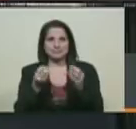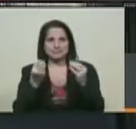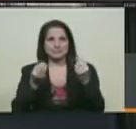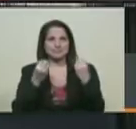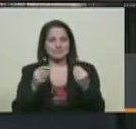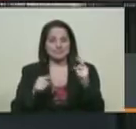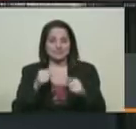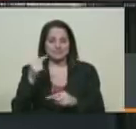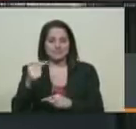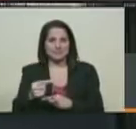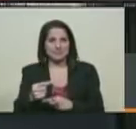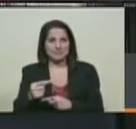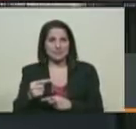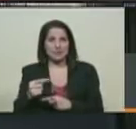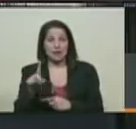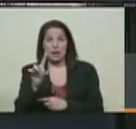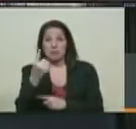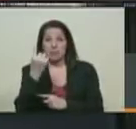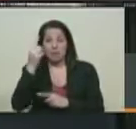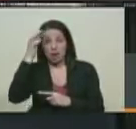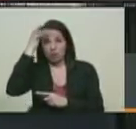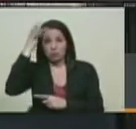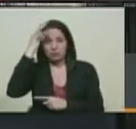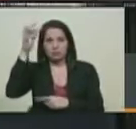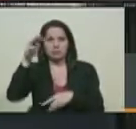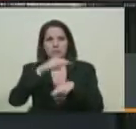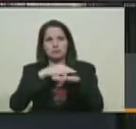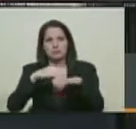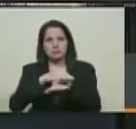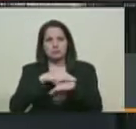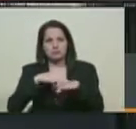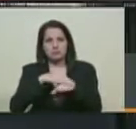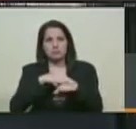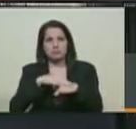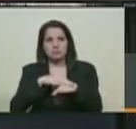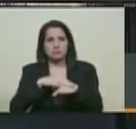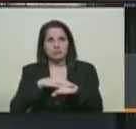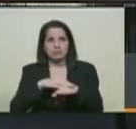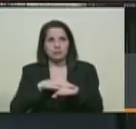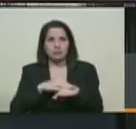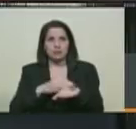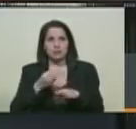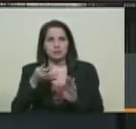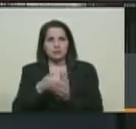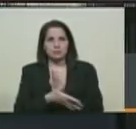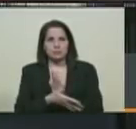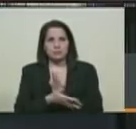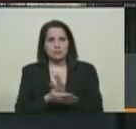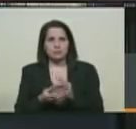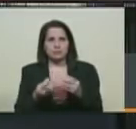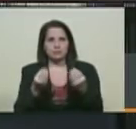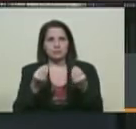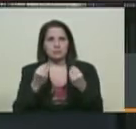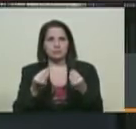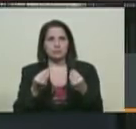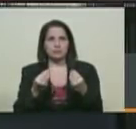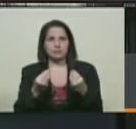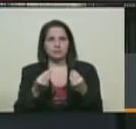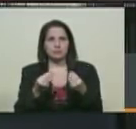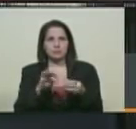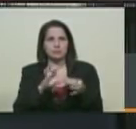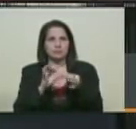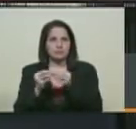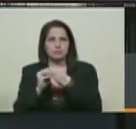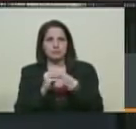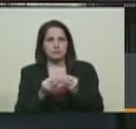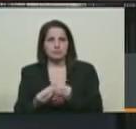Mañana voy a tener el primer Consejo de Ministros del año 2018. Y estamos preparando un